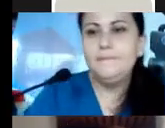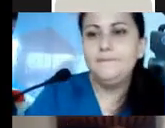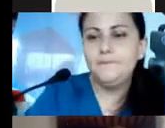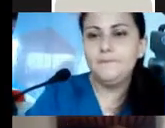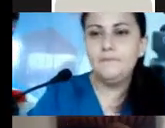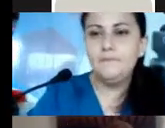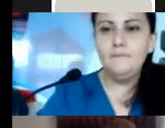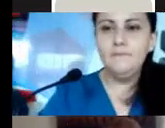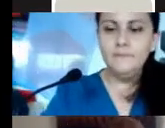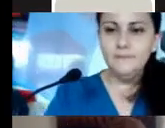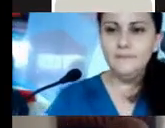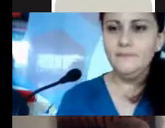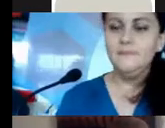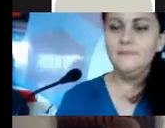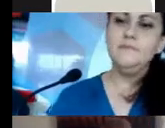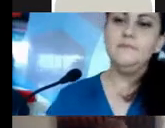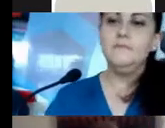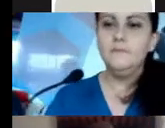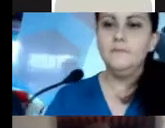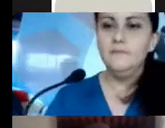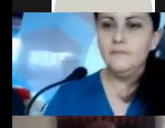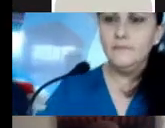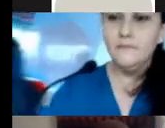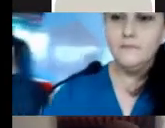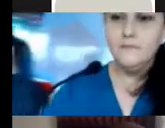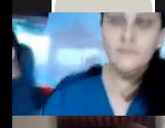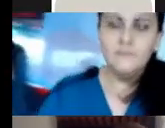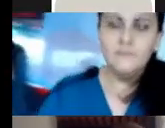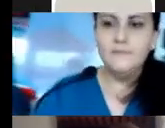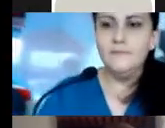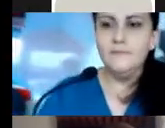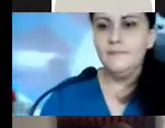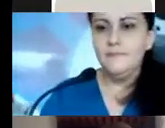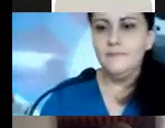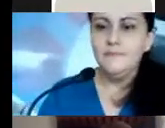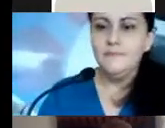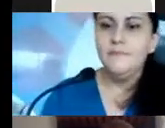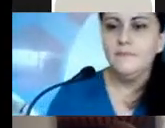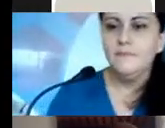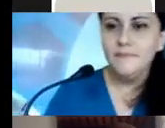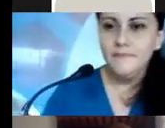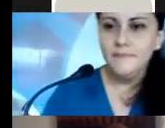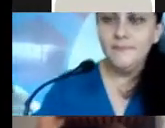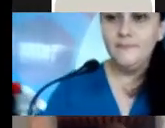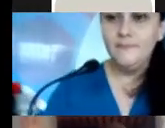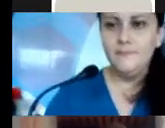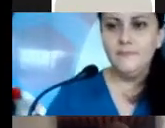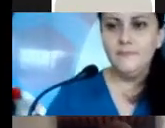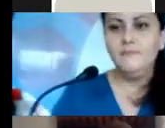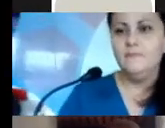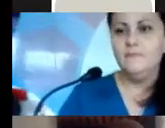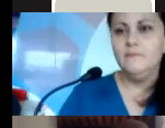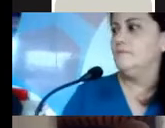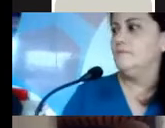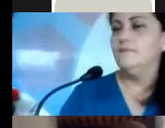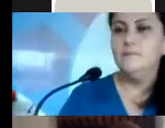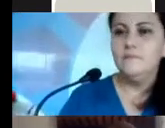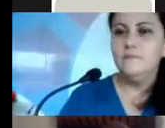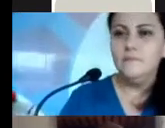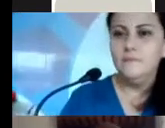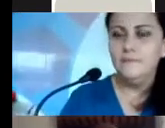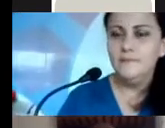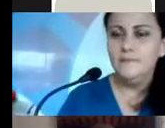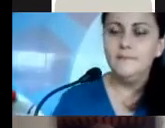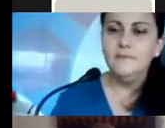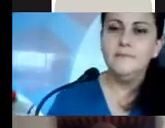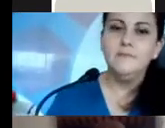11 años, si es mujer, seguramente a partir de los 11, 12 años va a tener el inicio de su crecimiento.